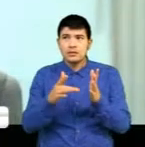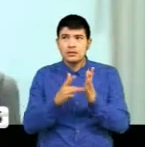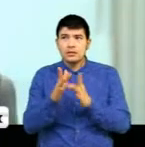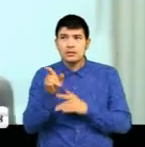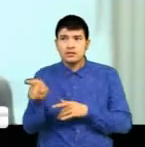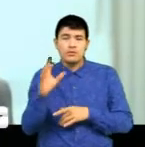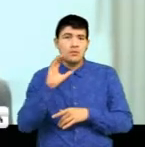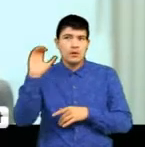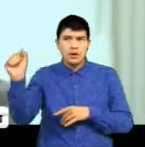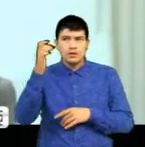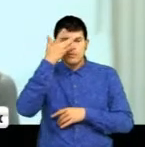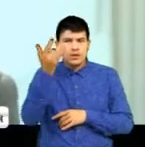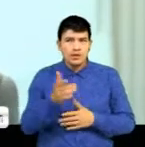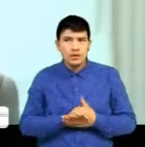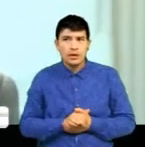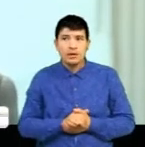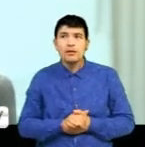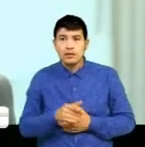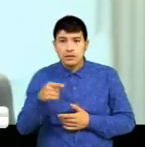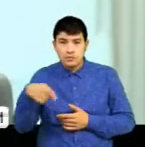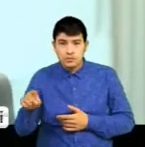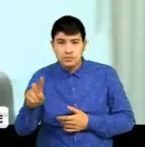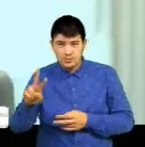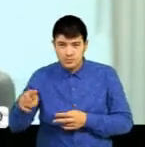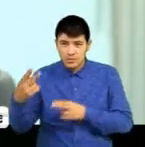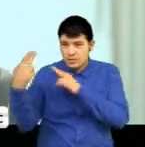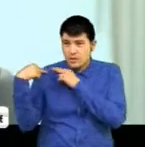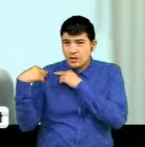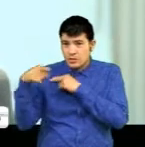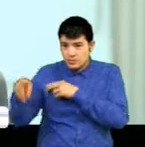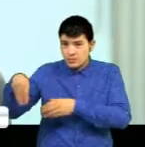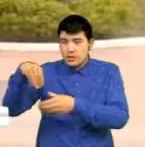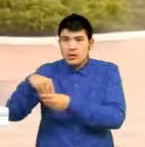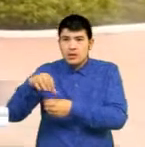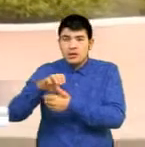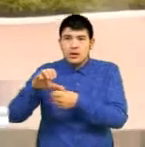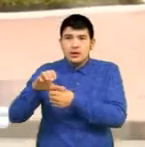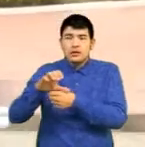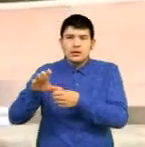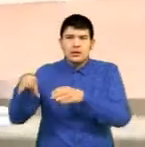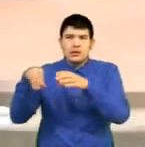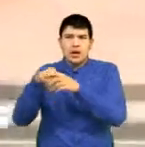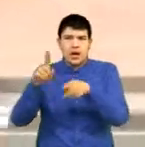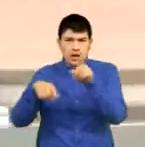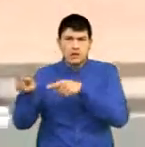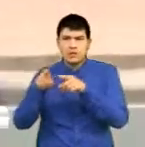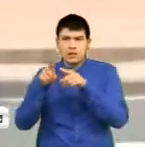porque a través del corresponsal que se encuentra en esta ciudad se han emitido una serie de